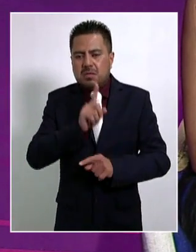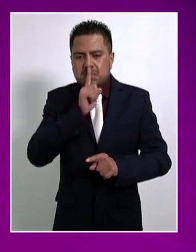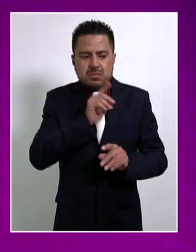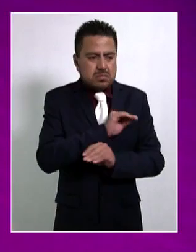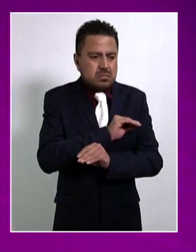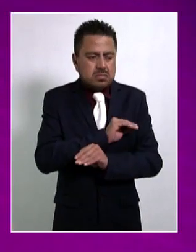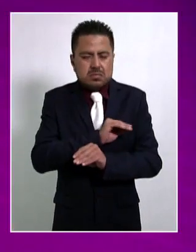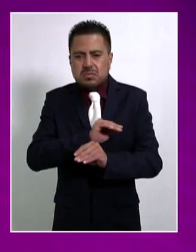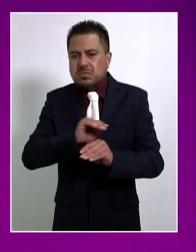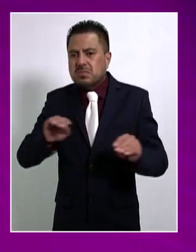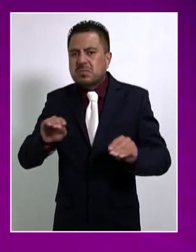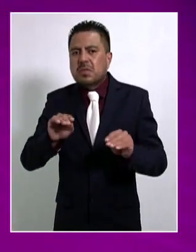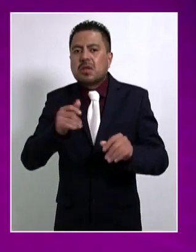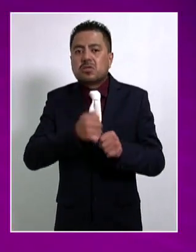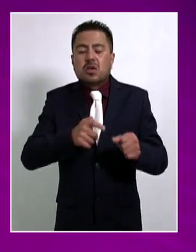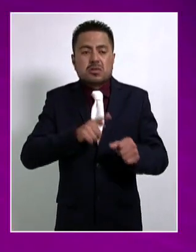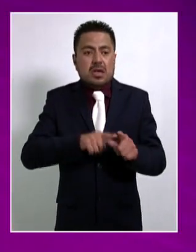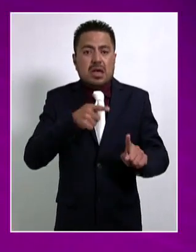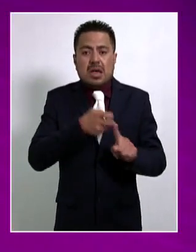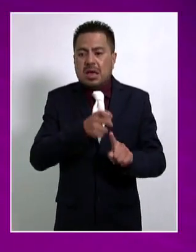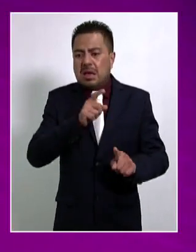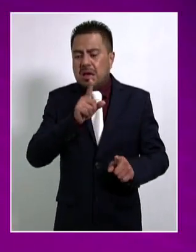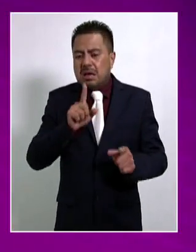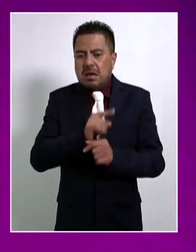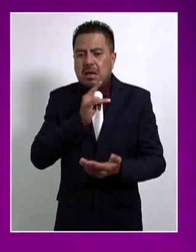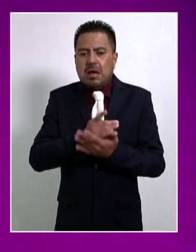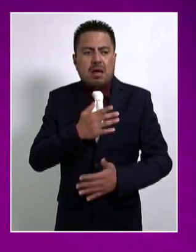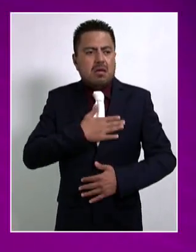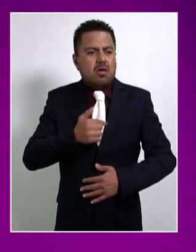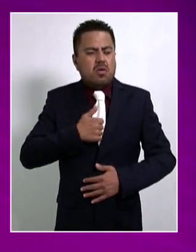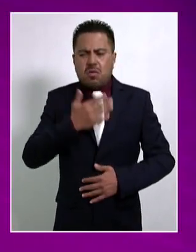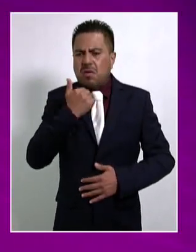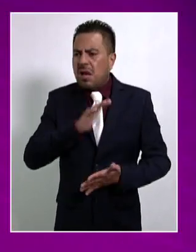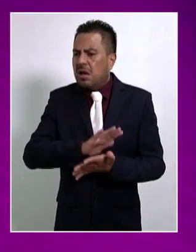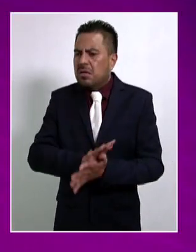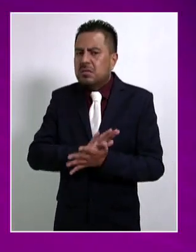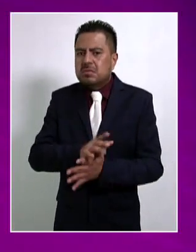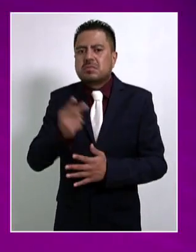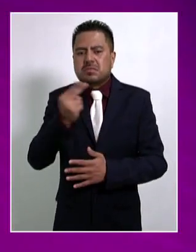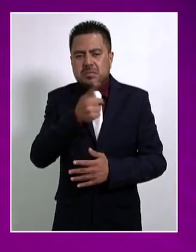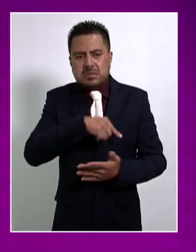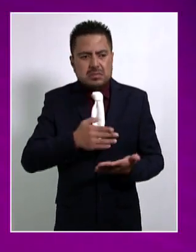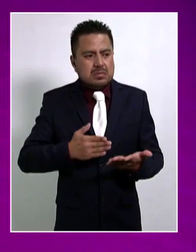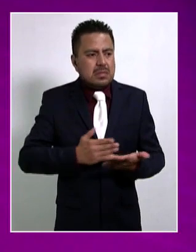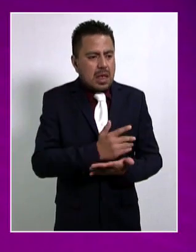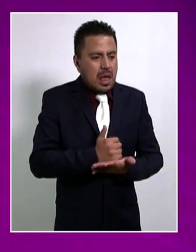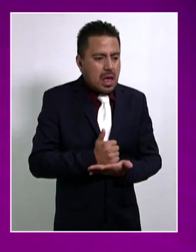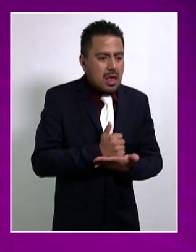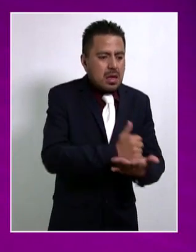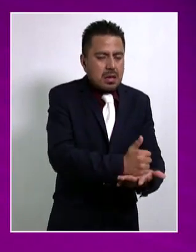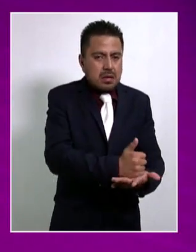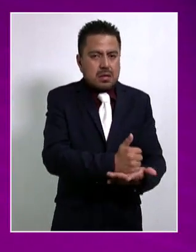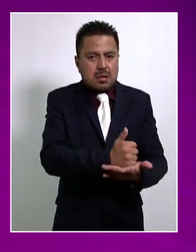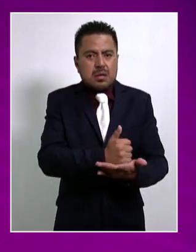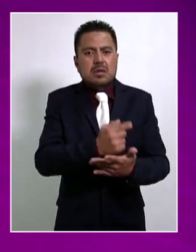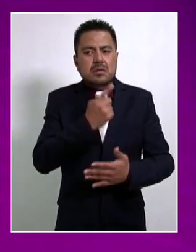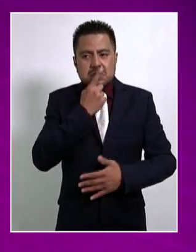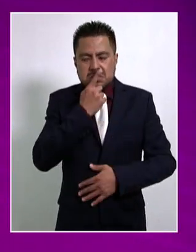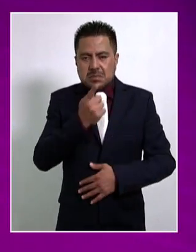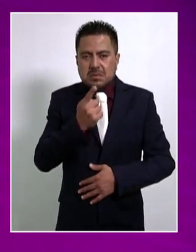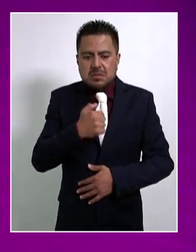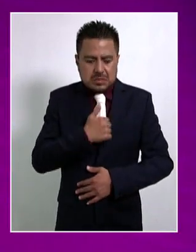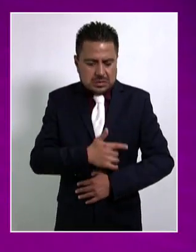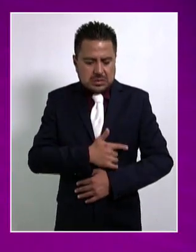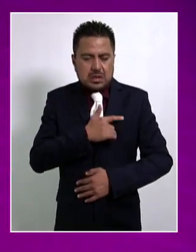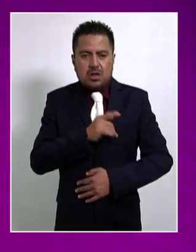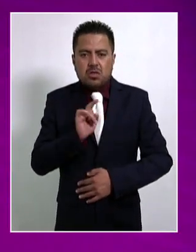silencio, porque en esta sociedad no solamente basta decir yo no discrimino, es necesario intervenir, es necesario también decir siento